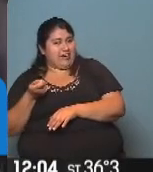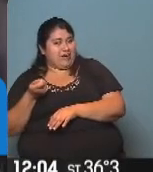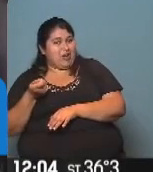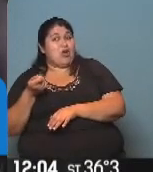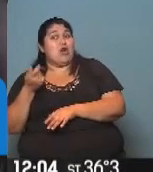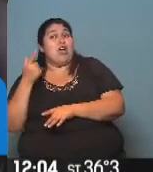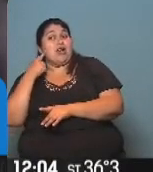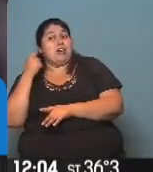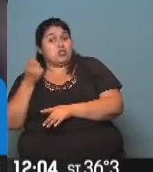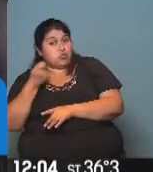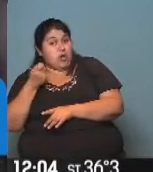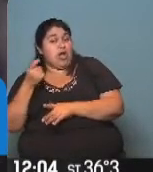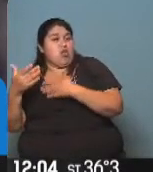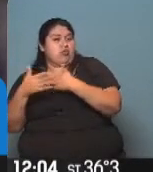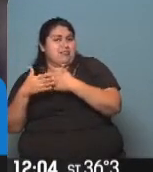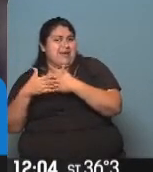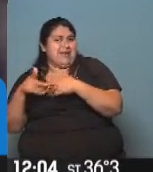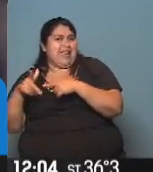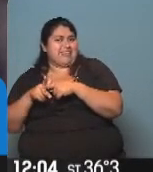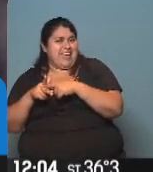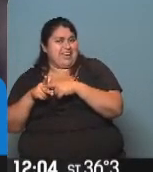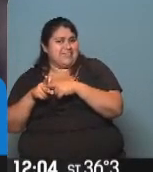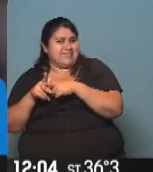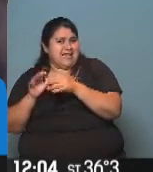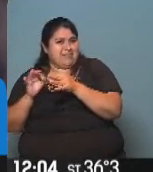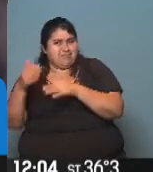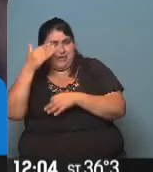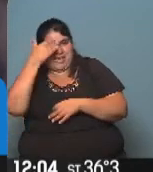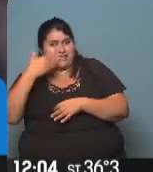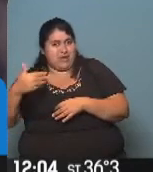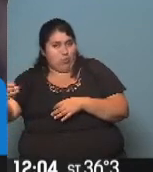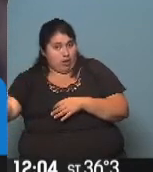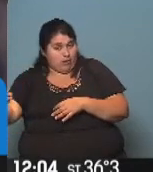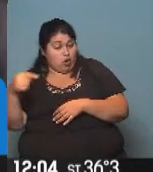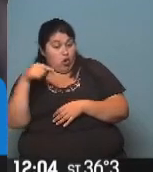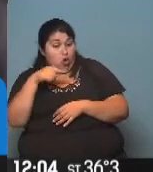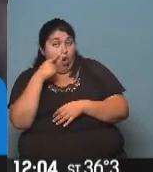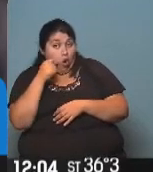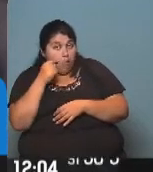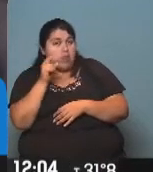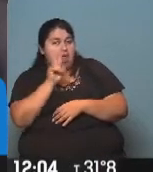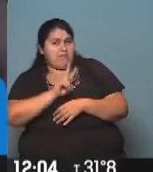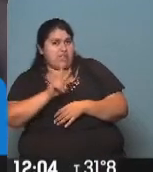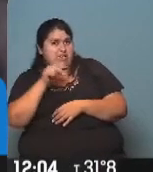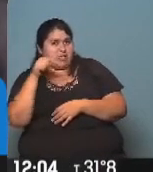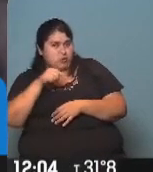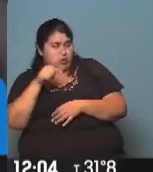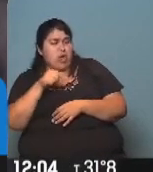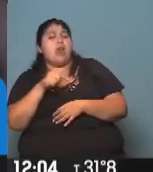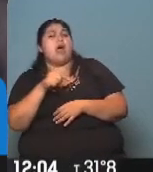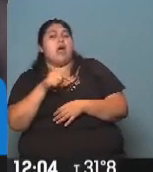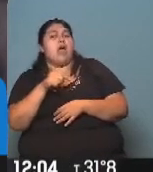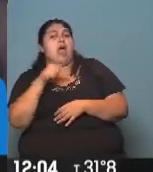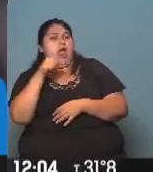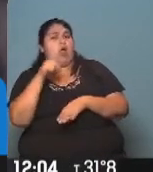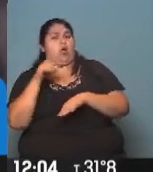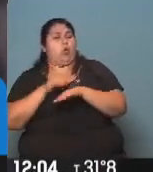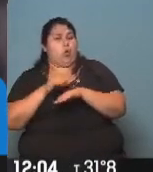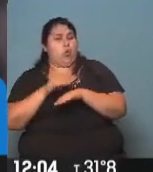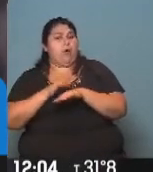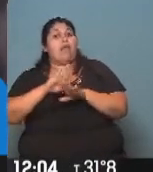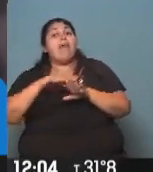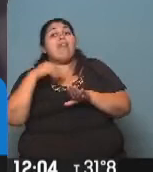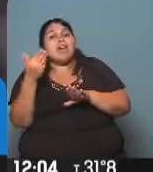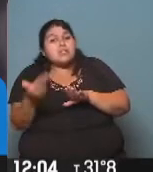a 15 cuadras de este lugar ese ciudadano venezolano fue el que después